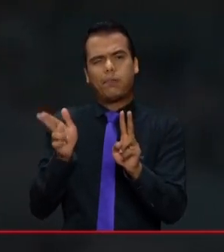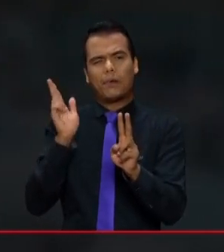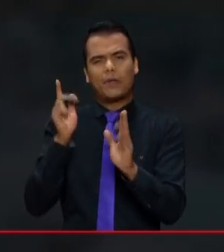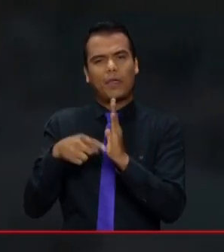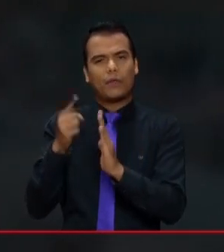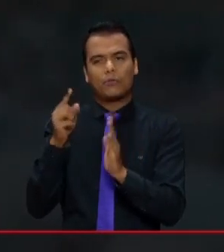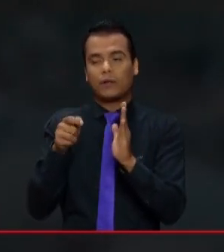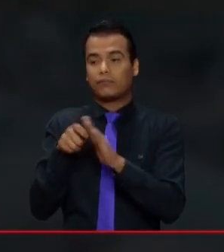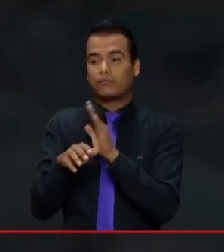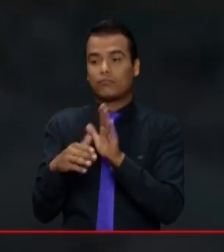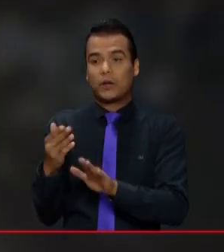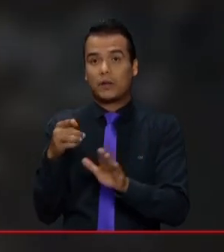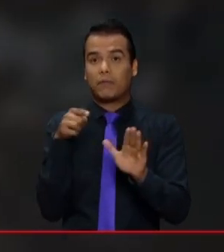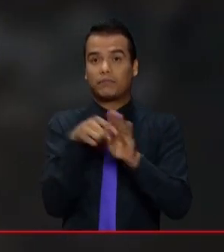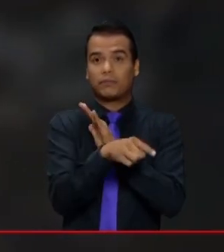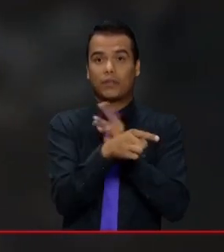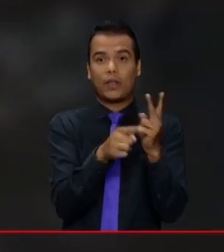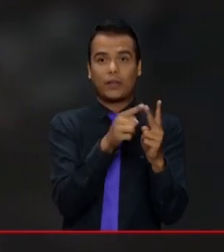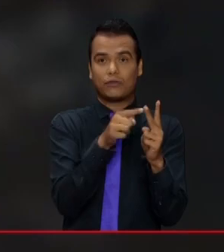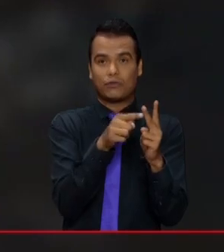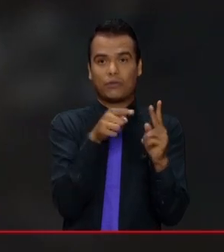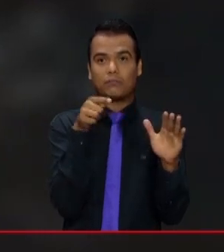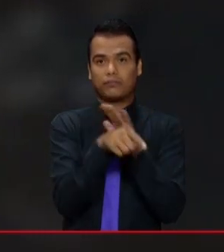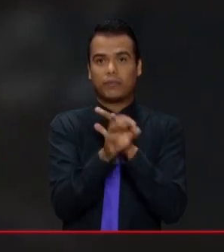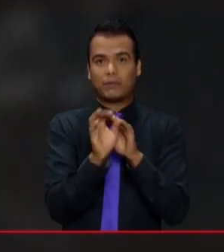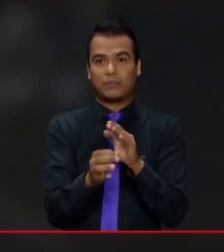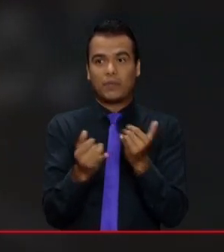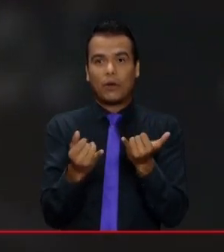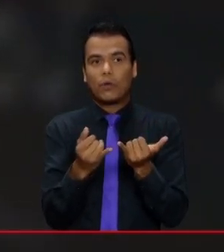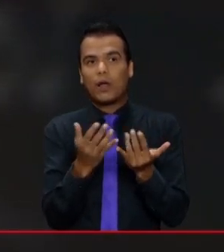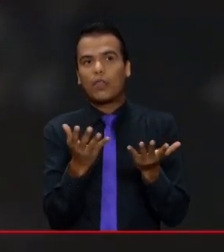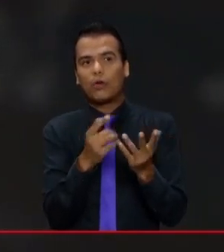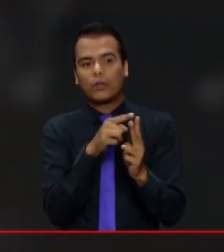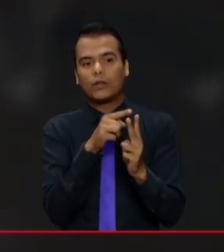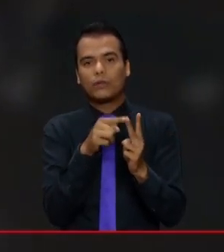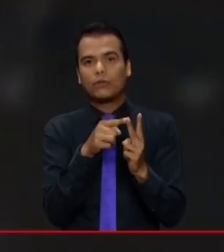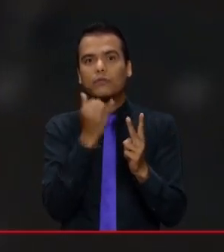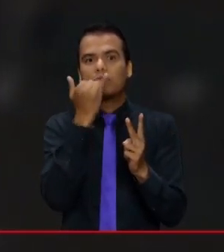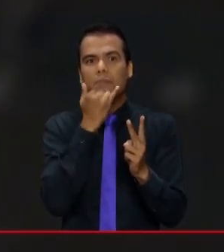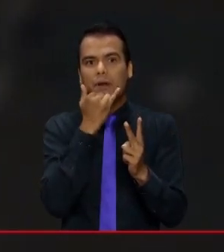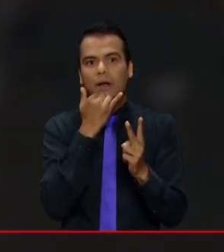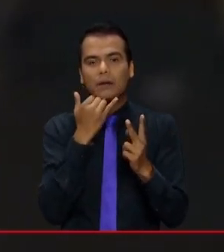a disparos y huyeron. A esta hora avanza la investigación para dar con su paradero.